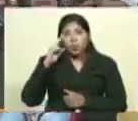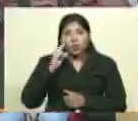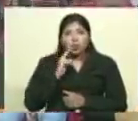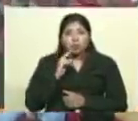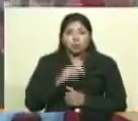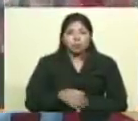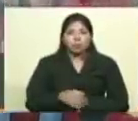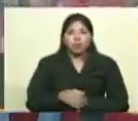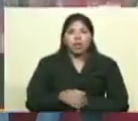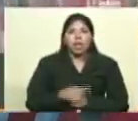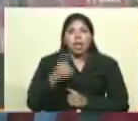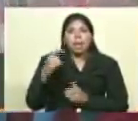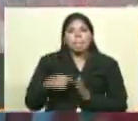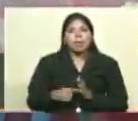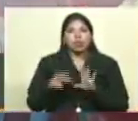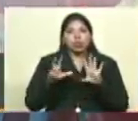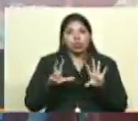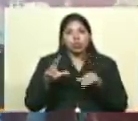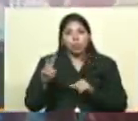En